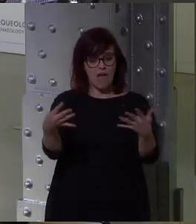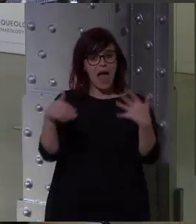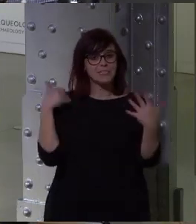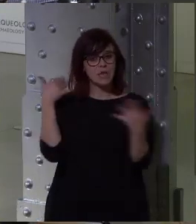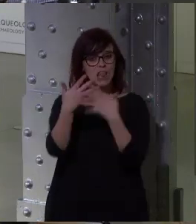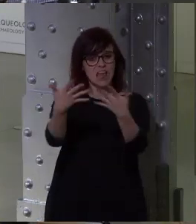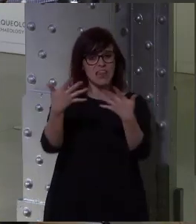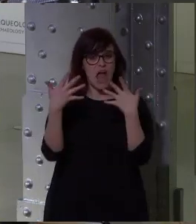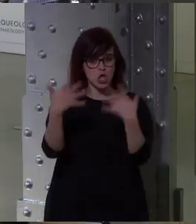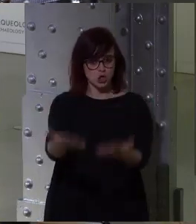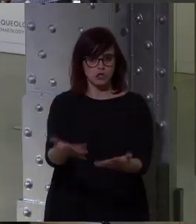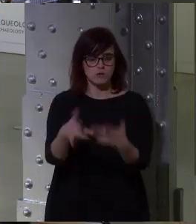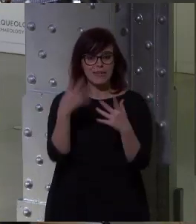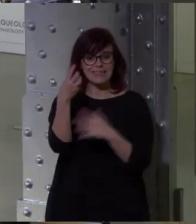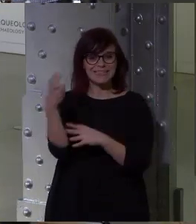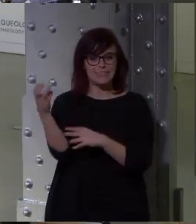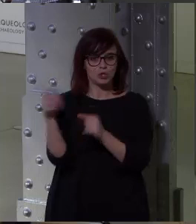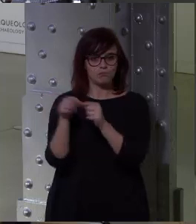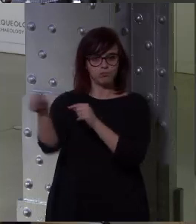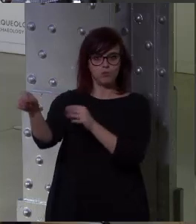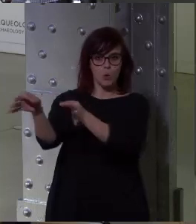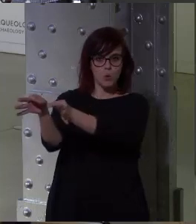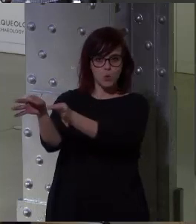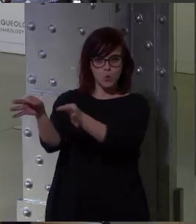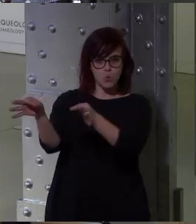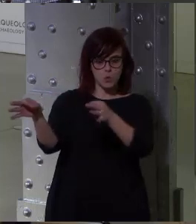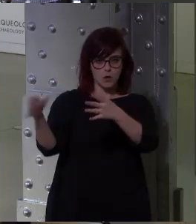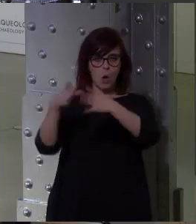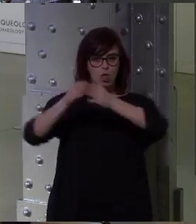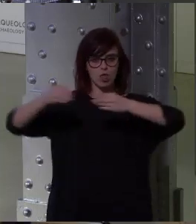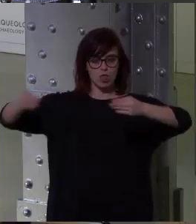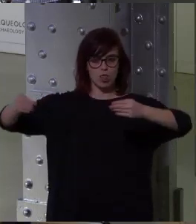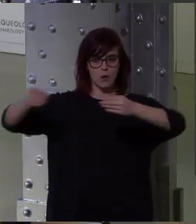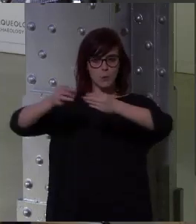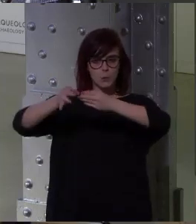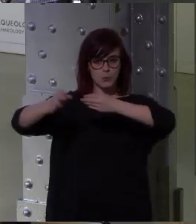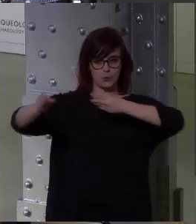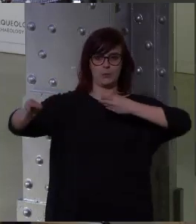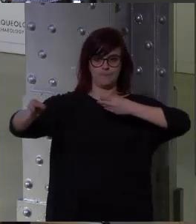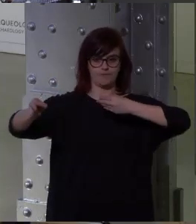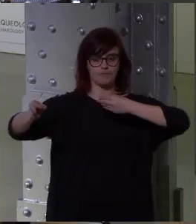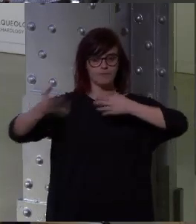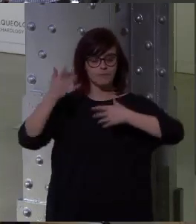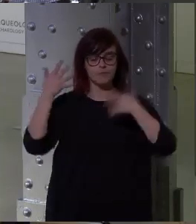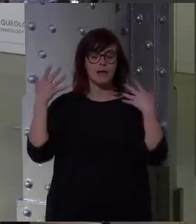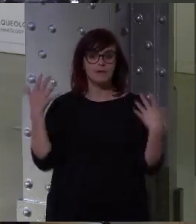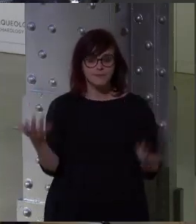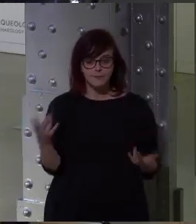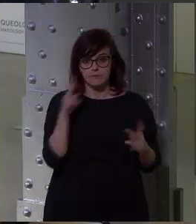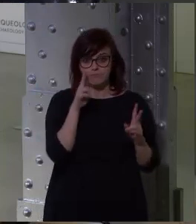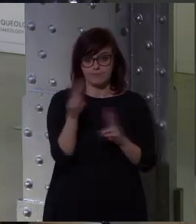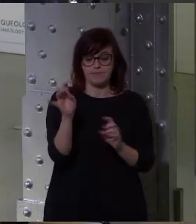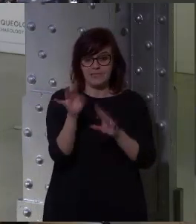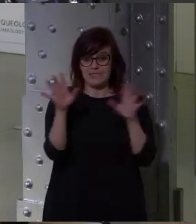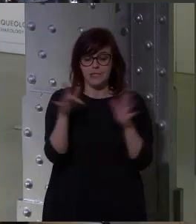años casi 300 metros, ¿no? Entonces, cuando vas a sitios así, bueno, y